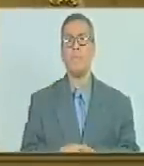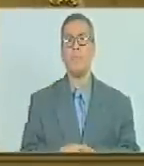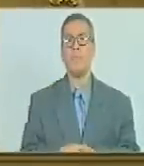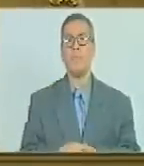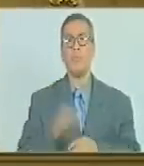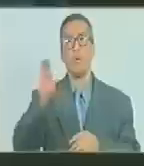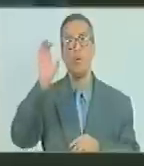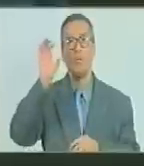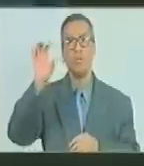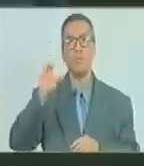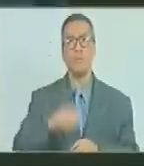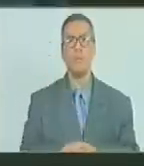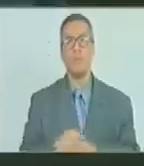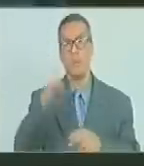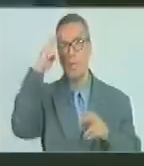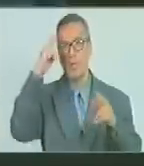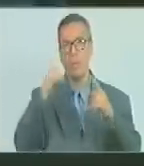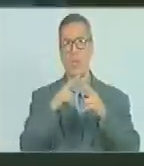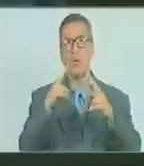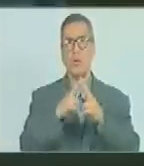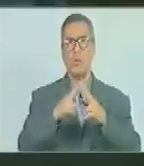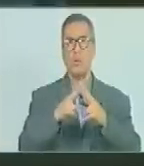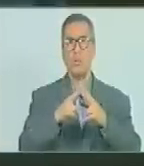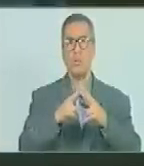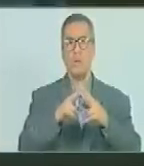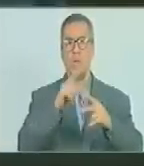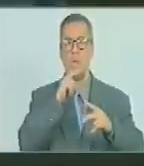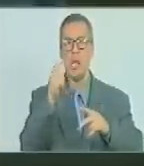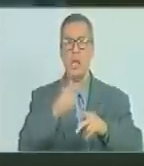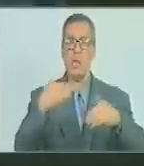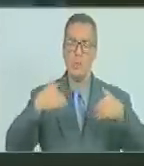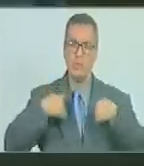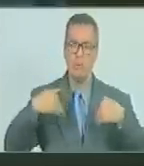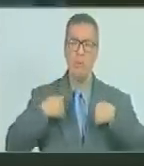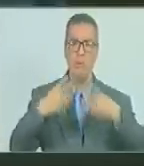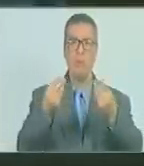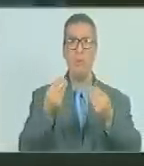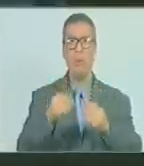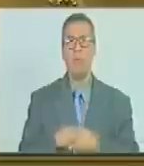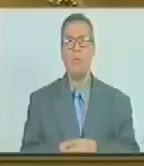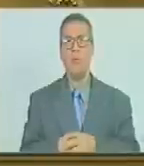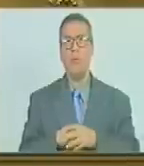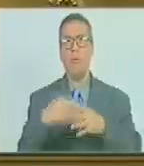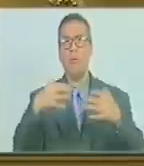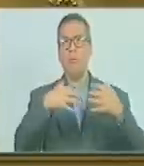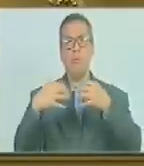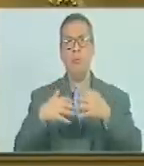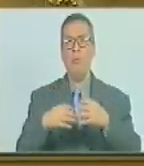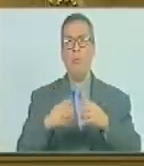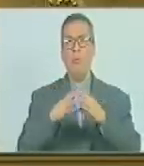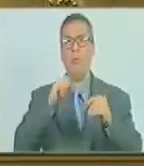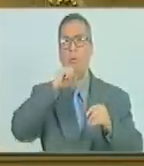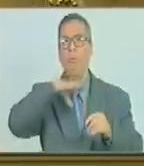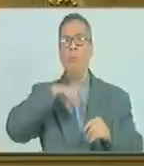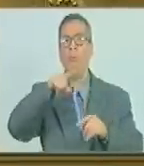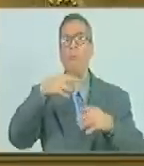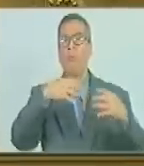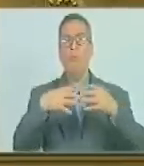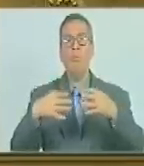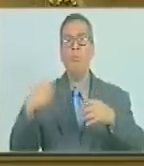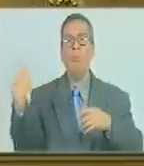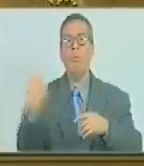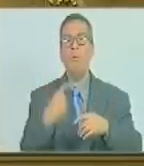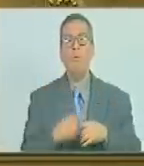Un país que conoce de injusticia porque las ha sufrido, que ha luchado históricamente contra el